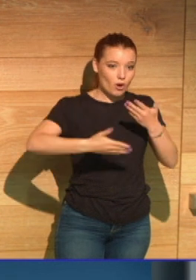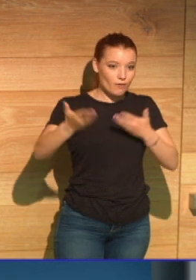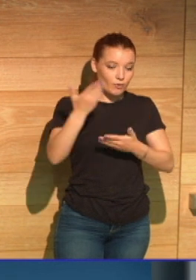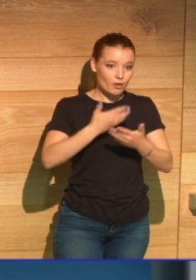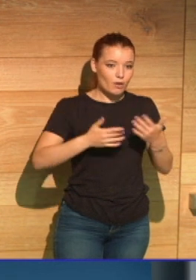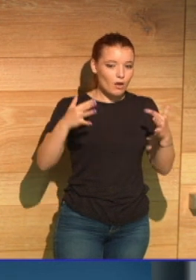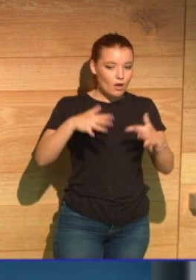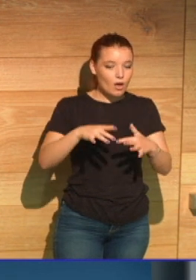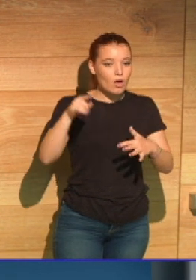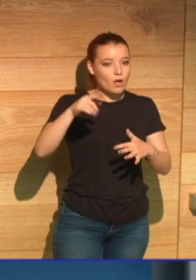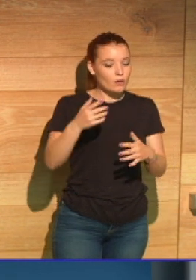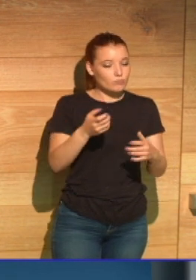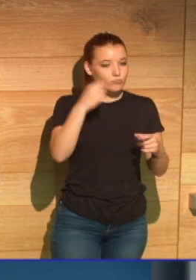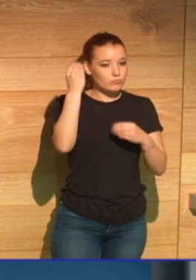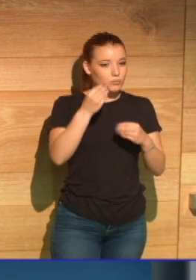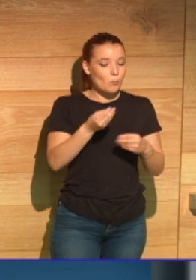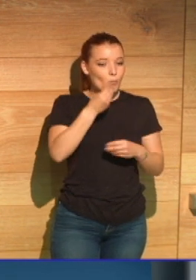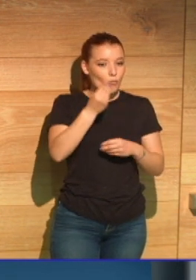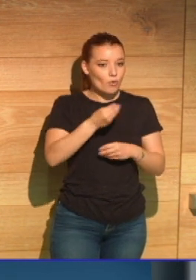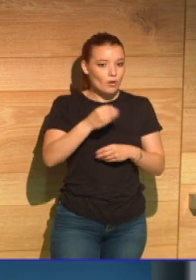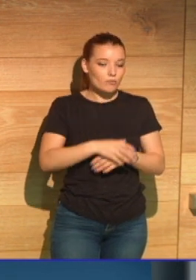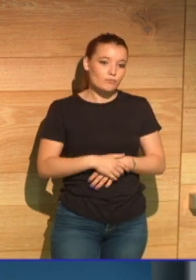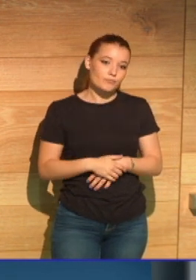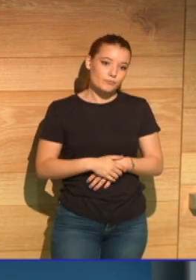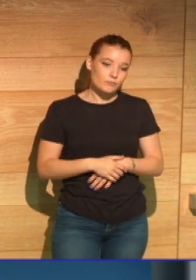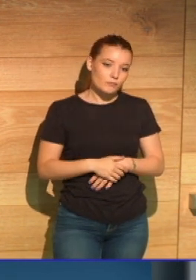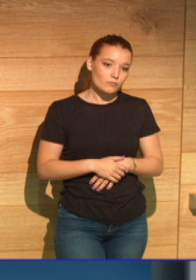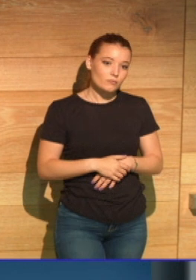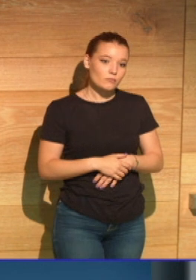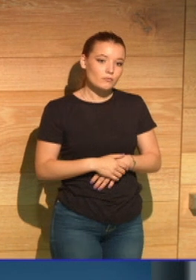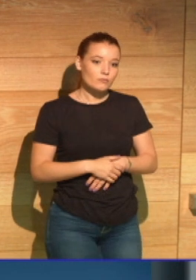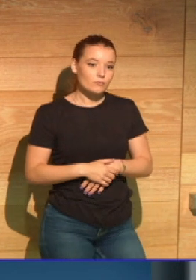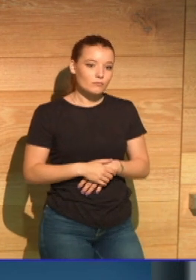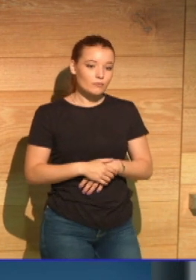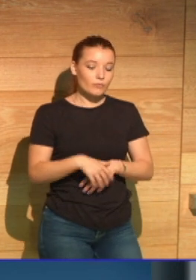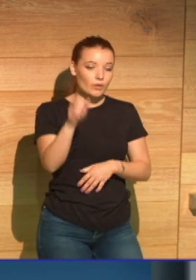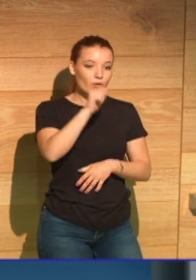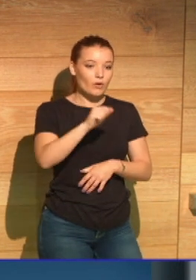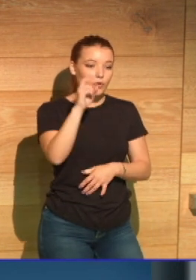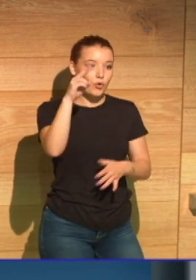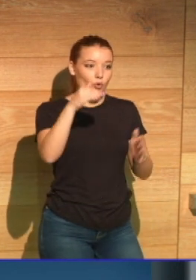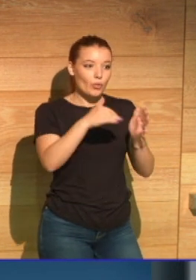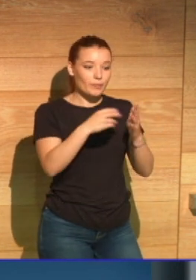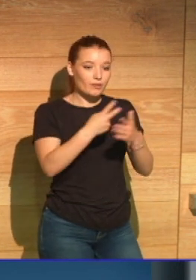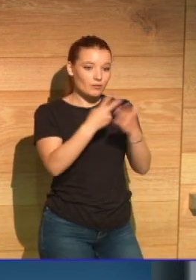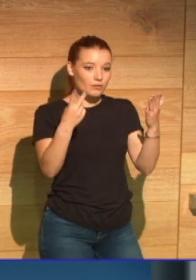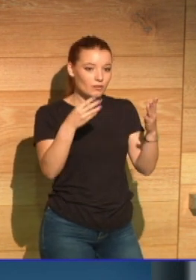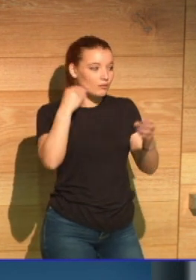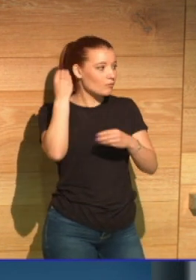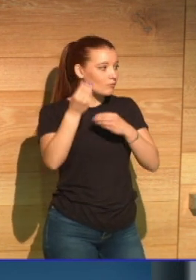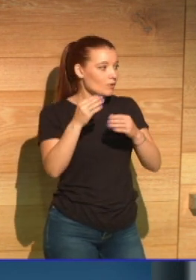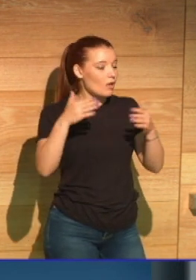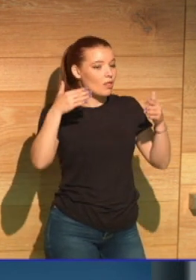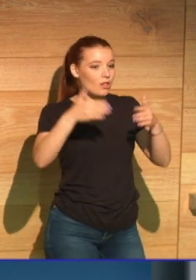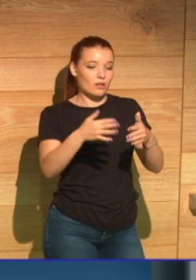idea de la cumbre, del protocolo de Tokio, de la cumbre de los museos de ciencia en 2017, proponía enfocarnos en esas cosas,